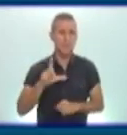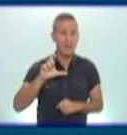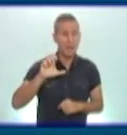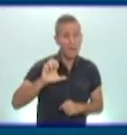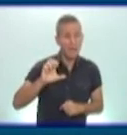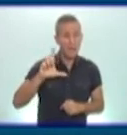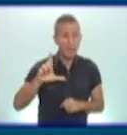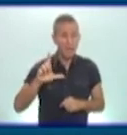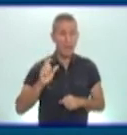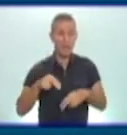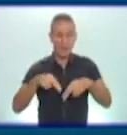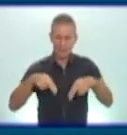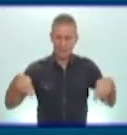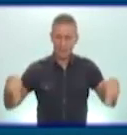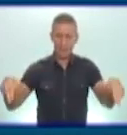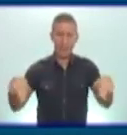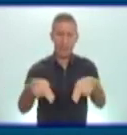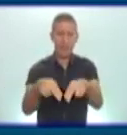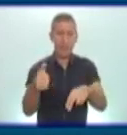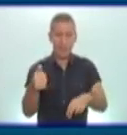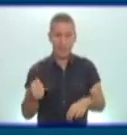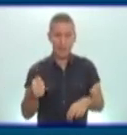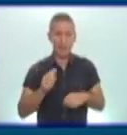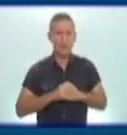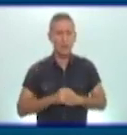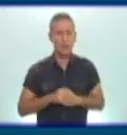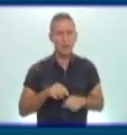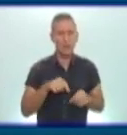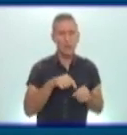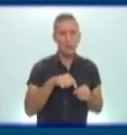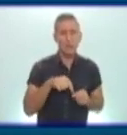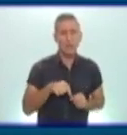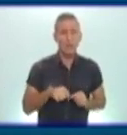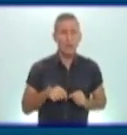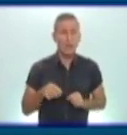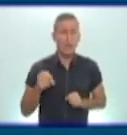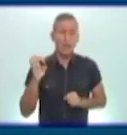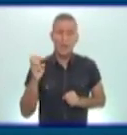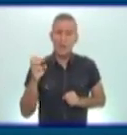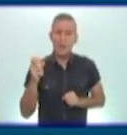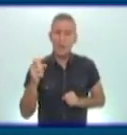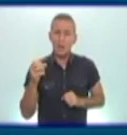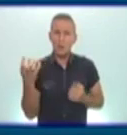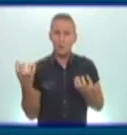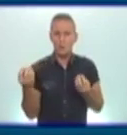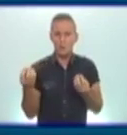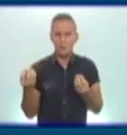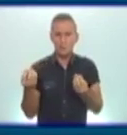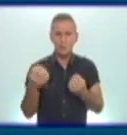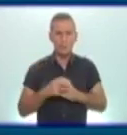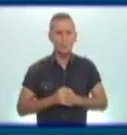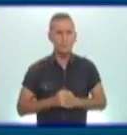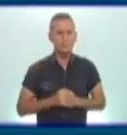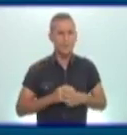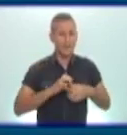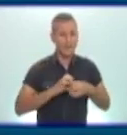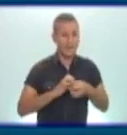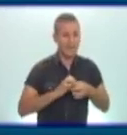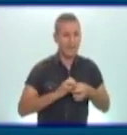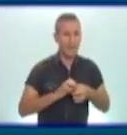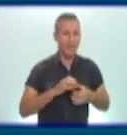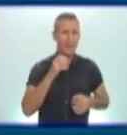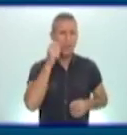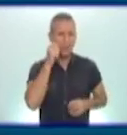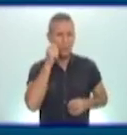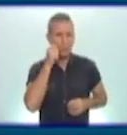el género del sustantivo criollo, género masculino, y el número plural. Estoy seguro que lo hicieron rápidamente,